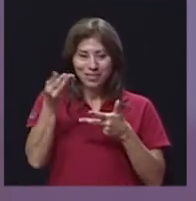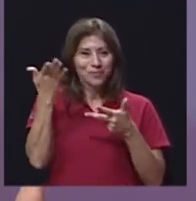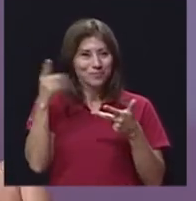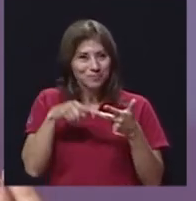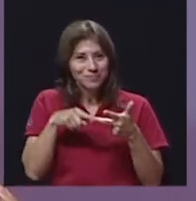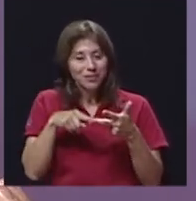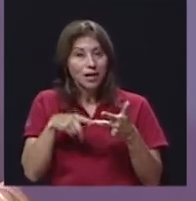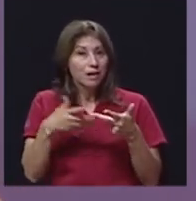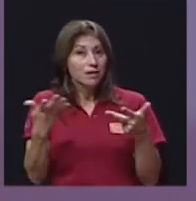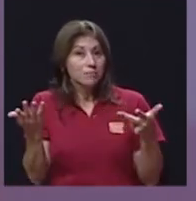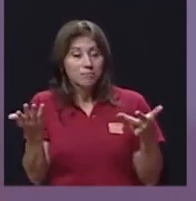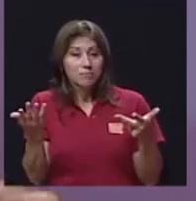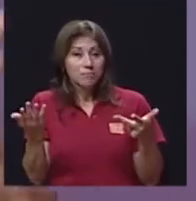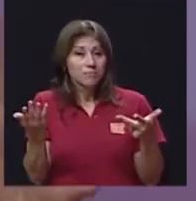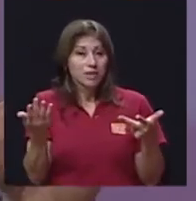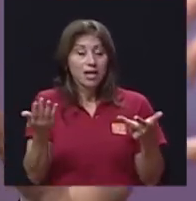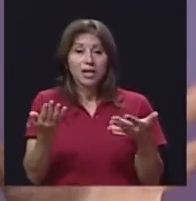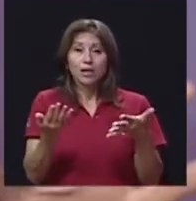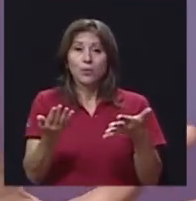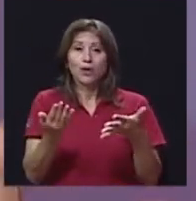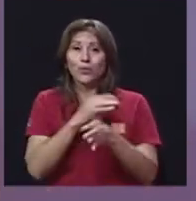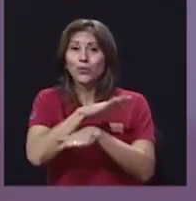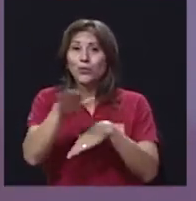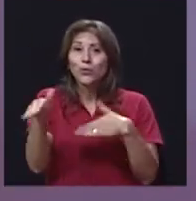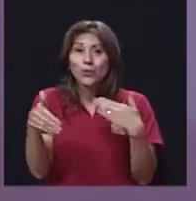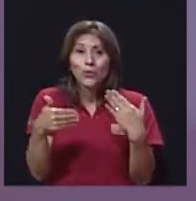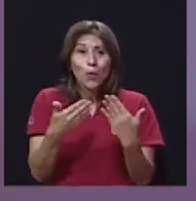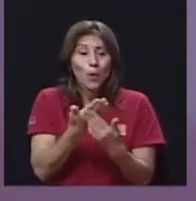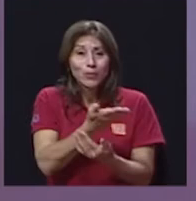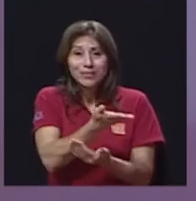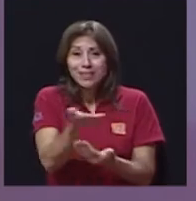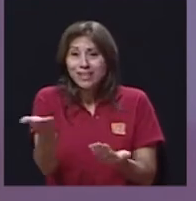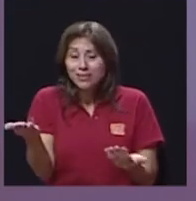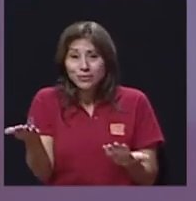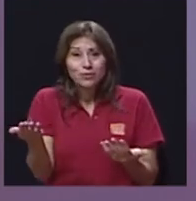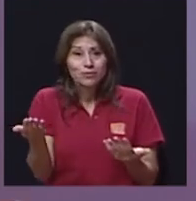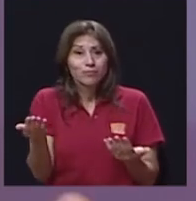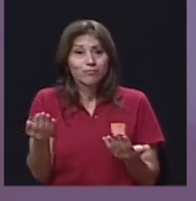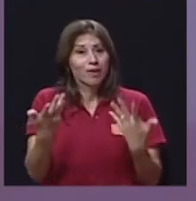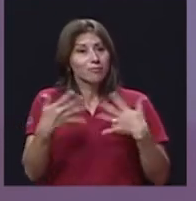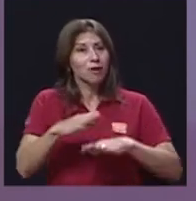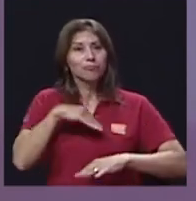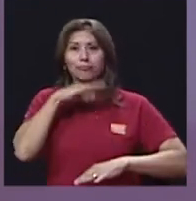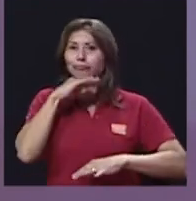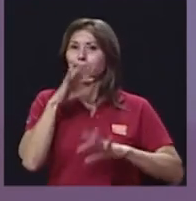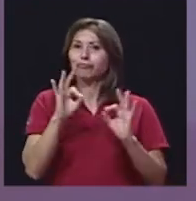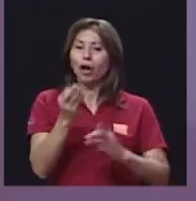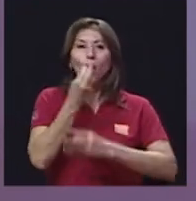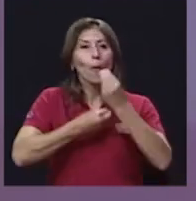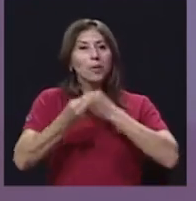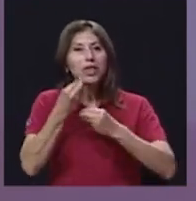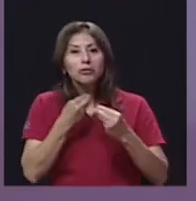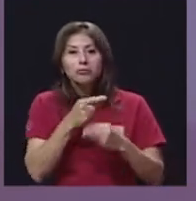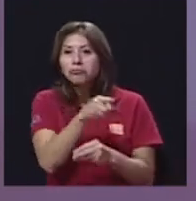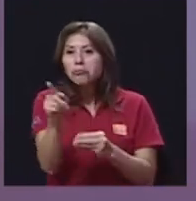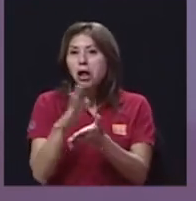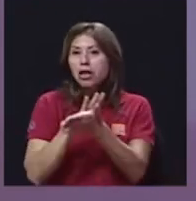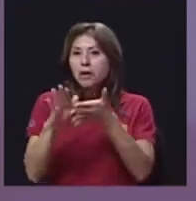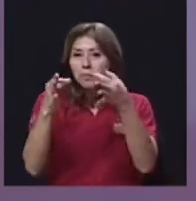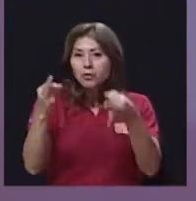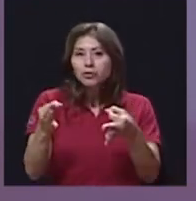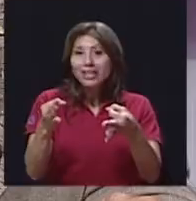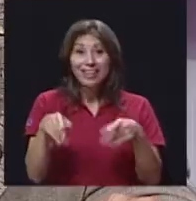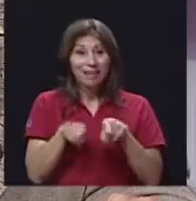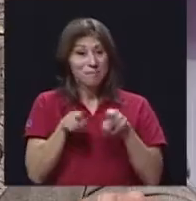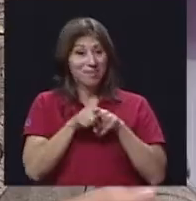como es que se llama mantener a todos esos chavalitos comidos limpios y la casa o una o